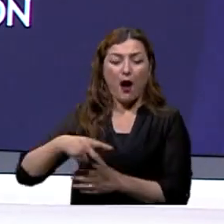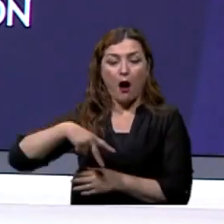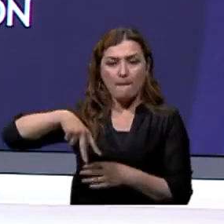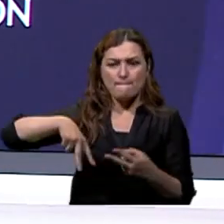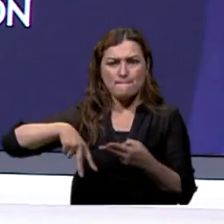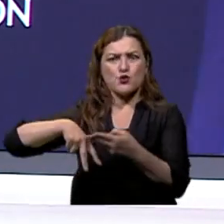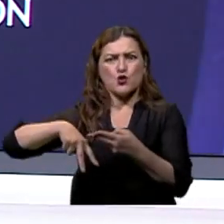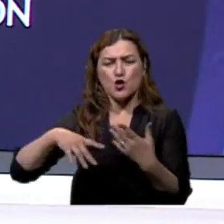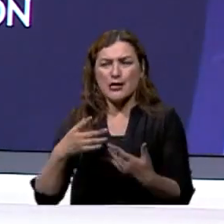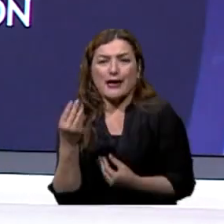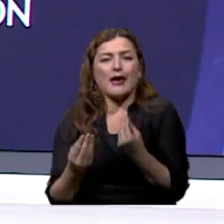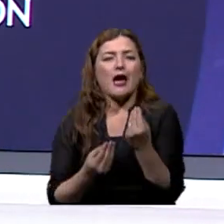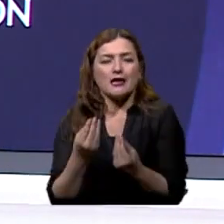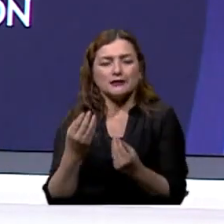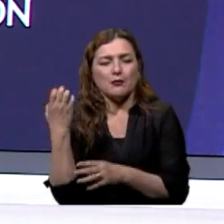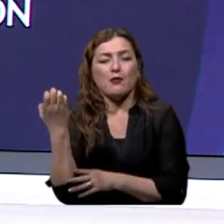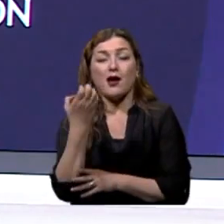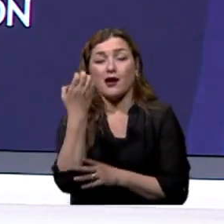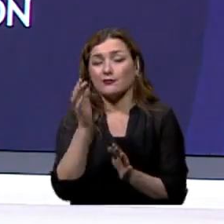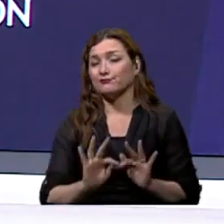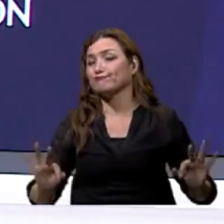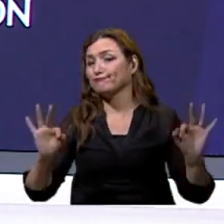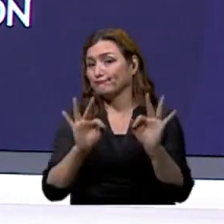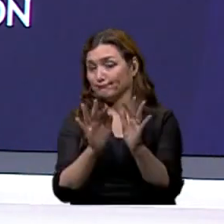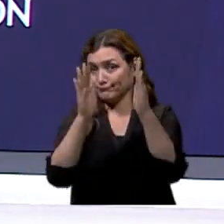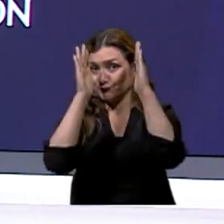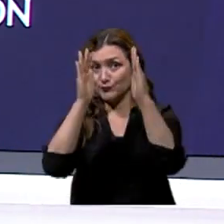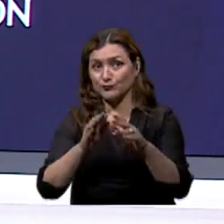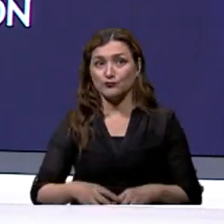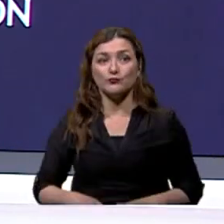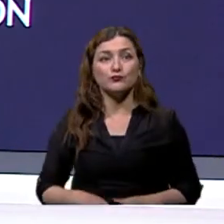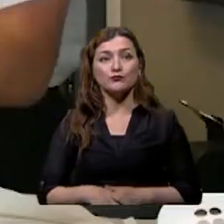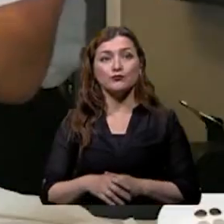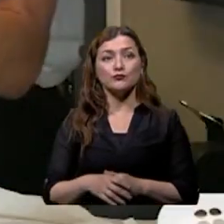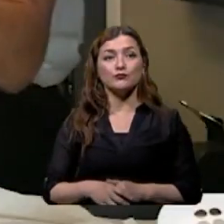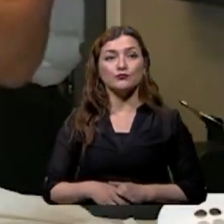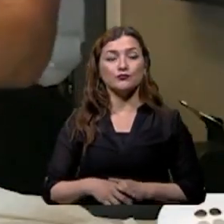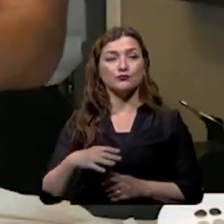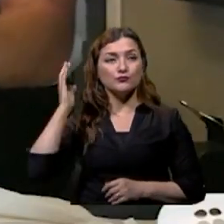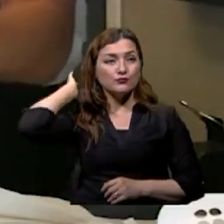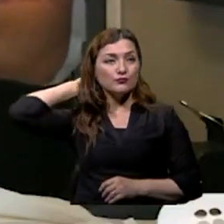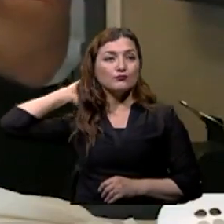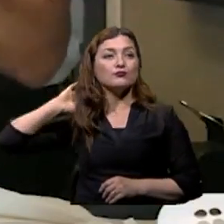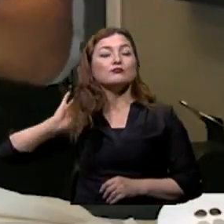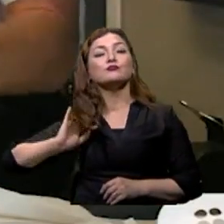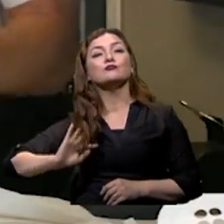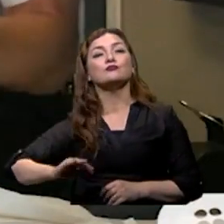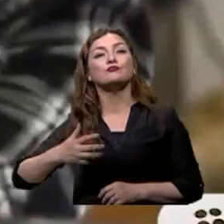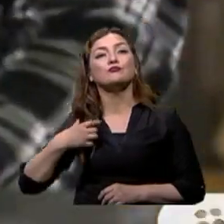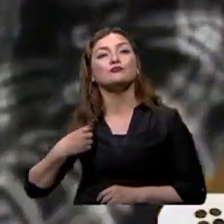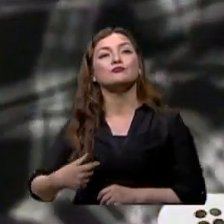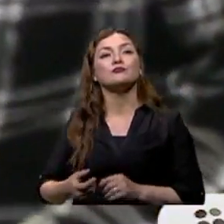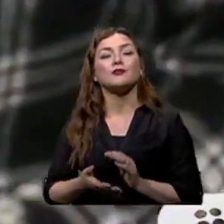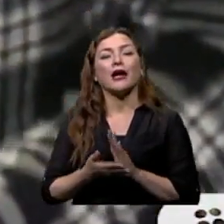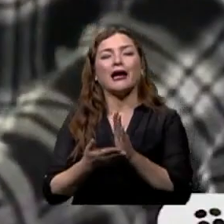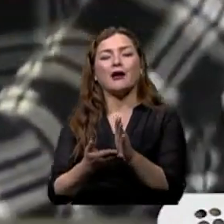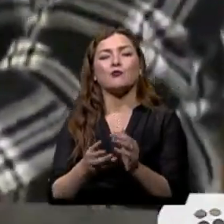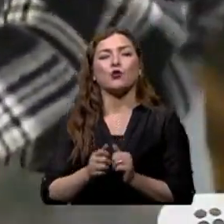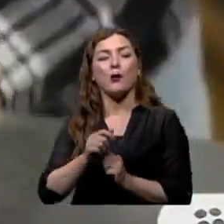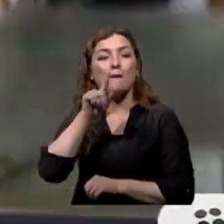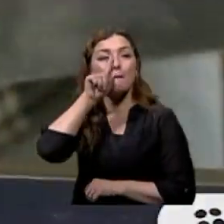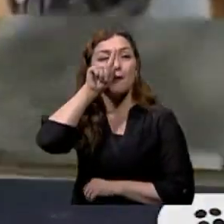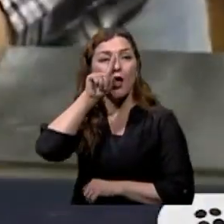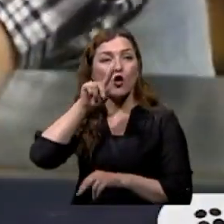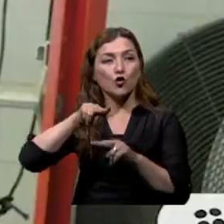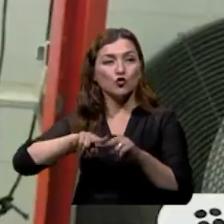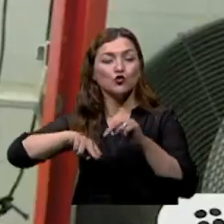emergencia que hoy por hoy son extremadamente comunes. Veamos. ¿Sabes actuar ante una amputación? Este empleado de la